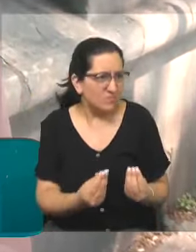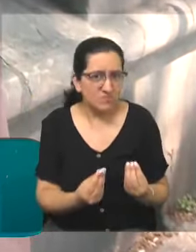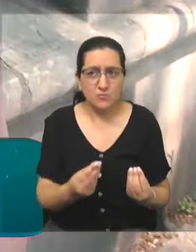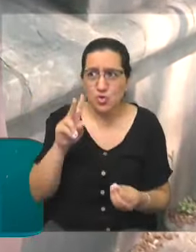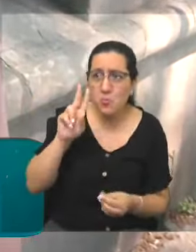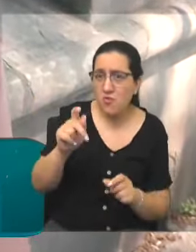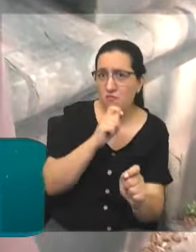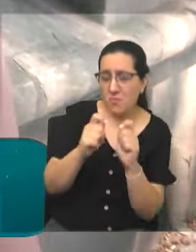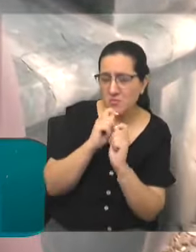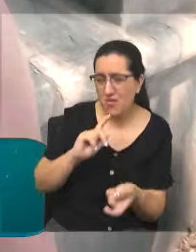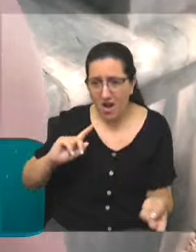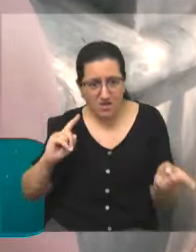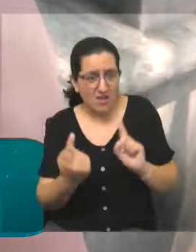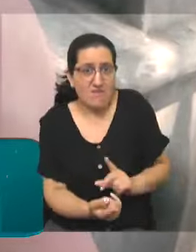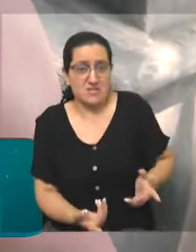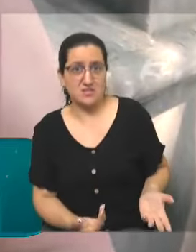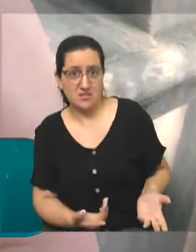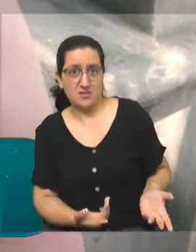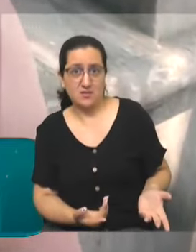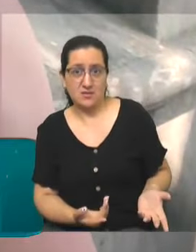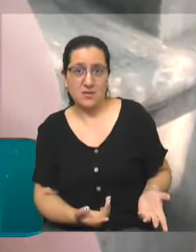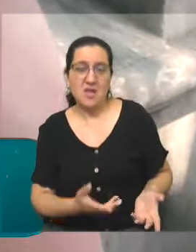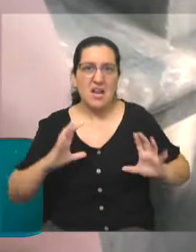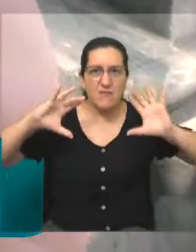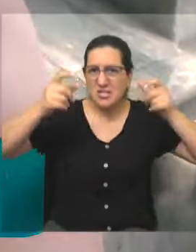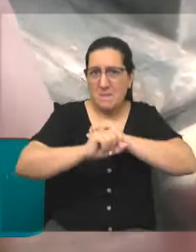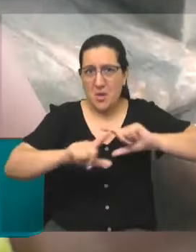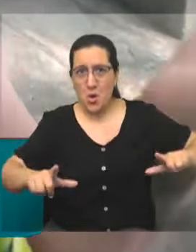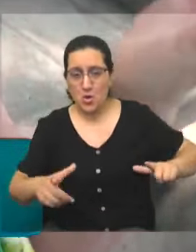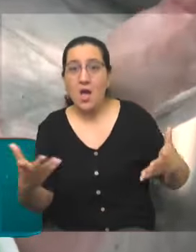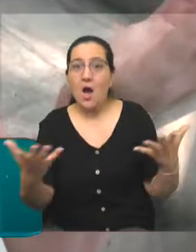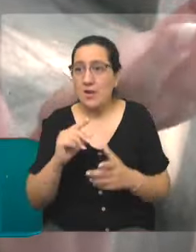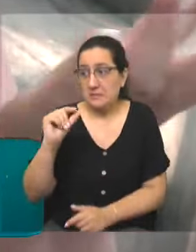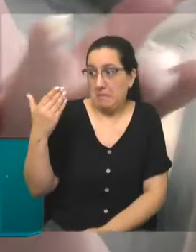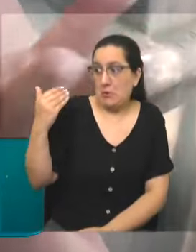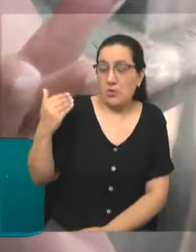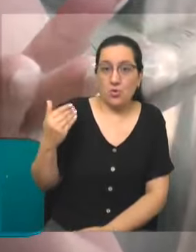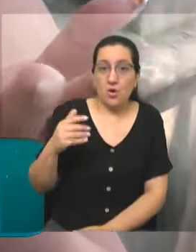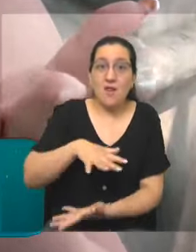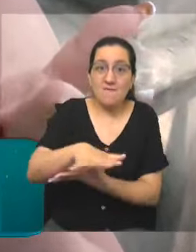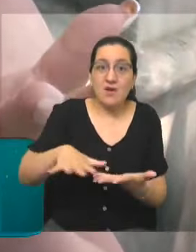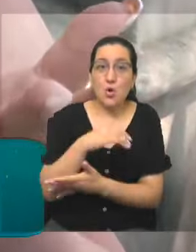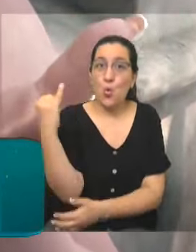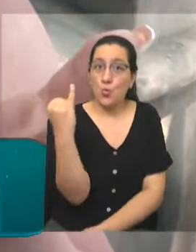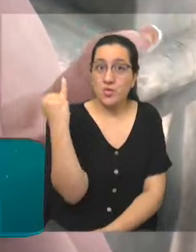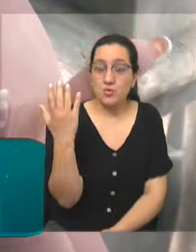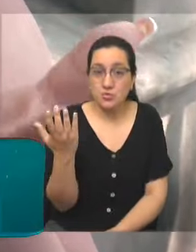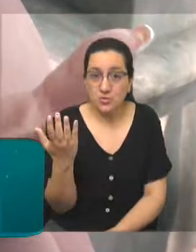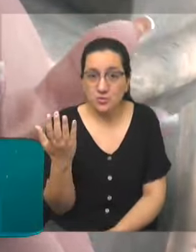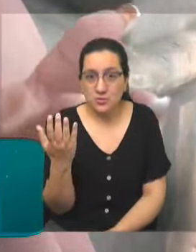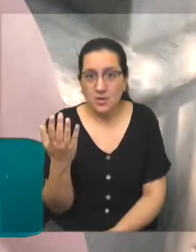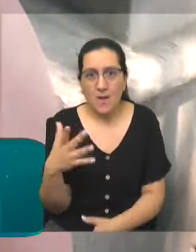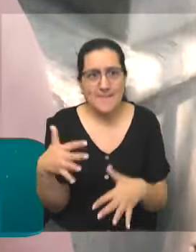miro el informativo y a mí me dice otra cosa. Que la violencia está... Bueno, ahora nomás acá en el barrio de los judíos